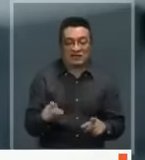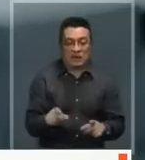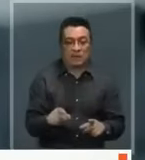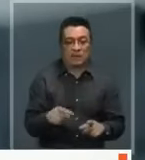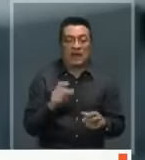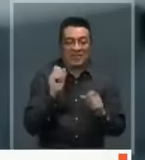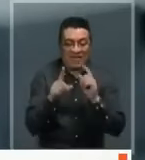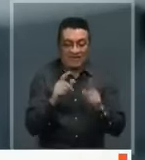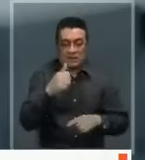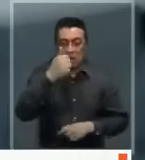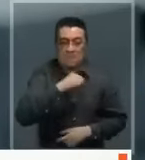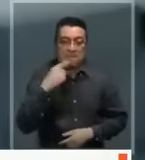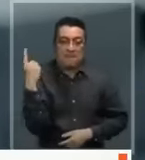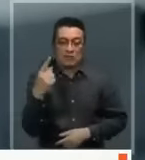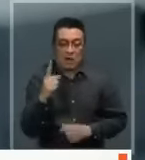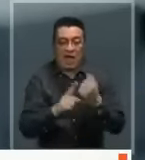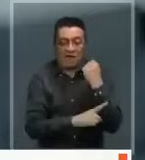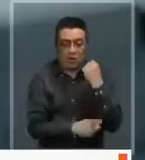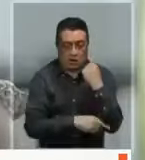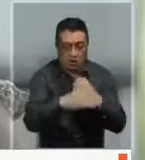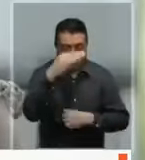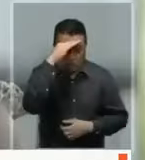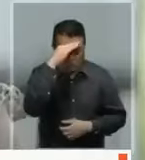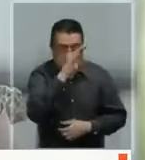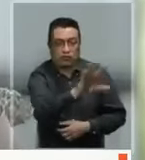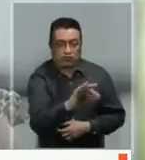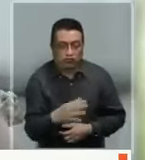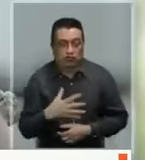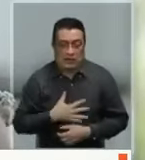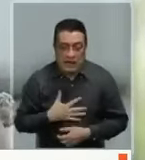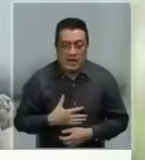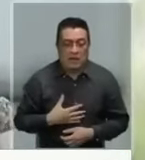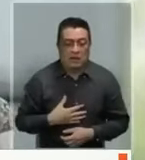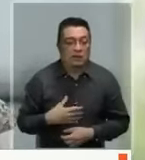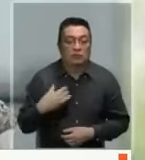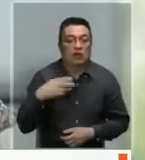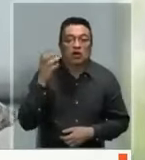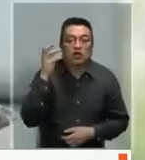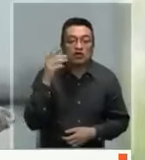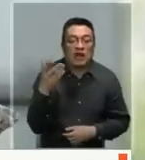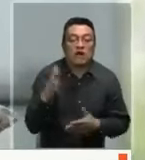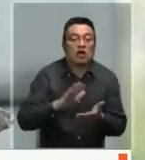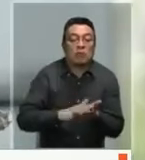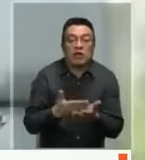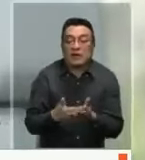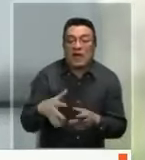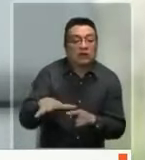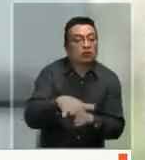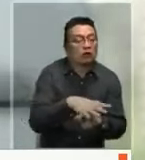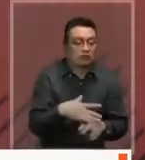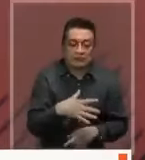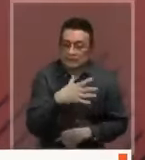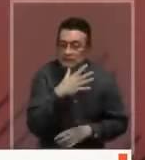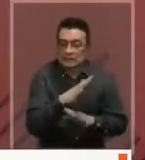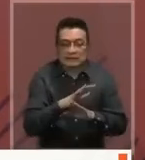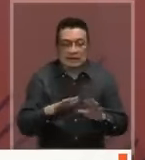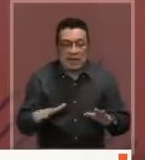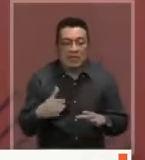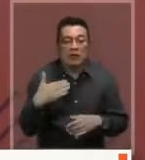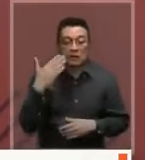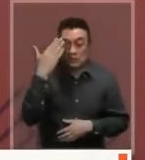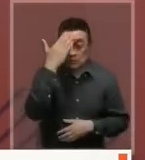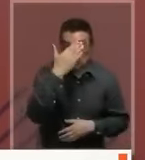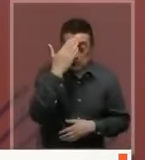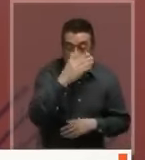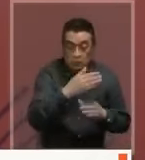a la defensa privada con un abogado de confianza de la familia. No sabemos nada de ellos, no sabemos en qué condiciones están y es preocupante cómo ha